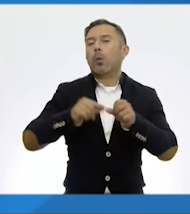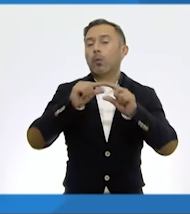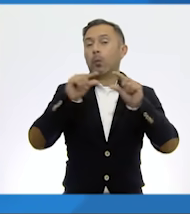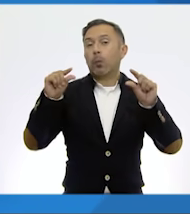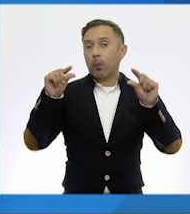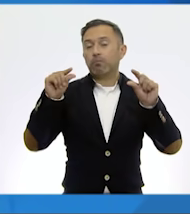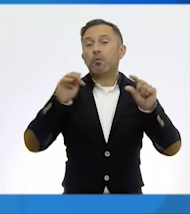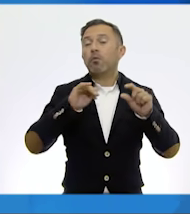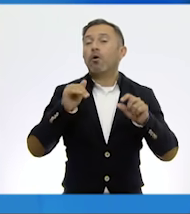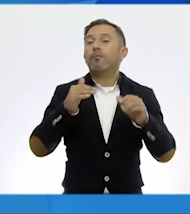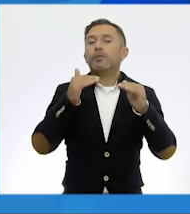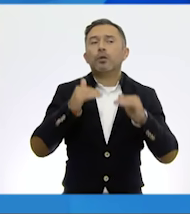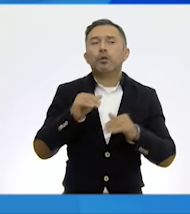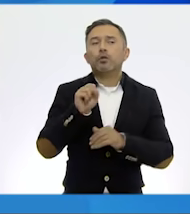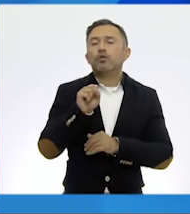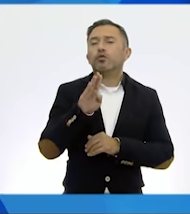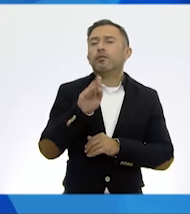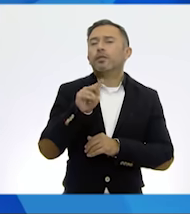un subtítulo cuál sería?